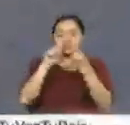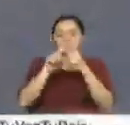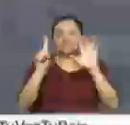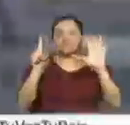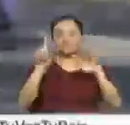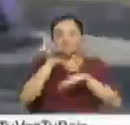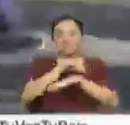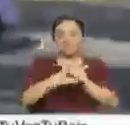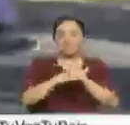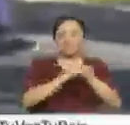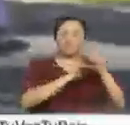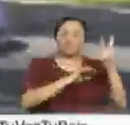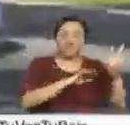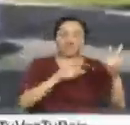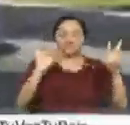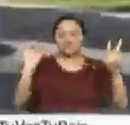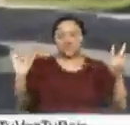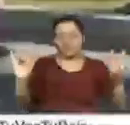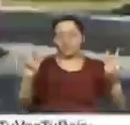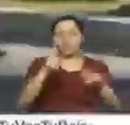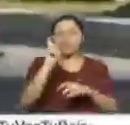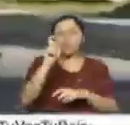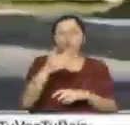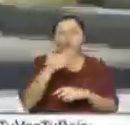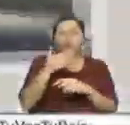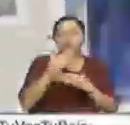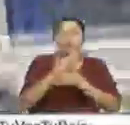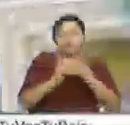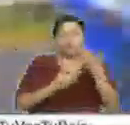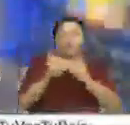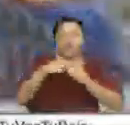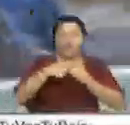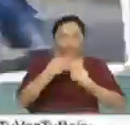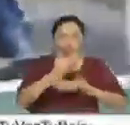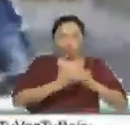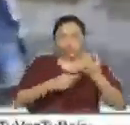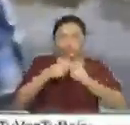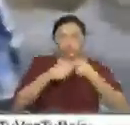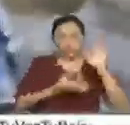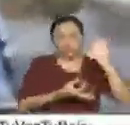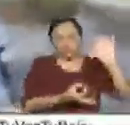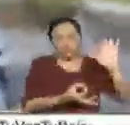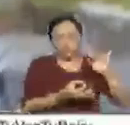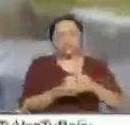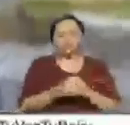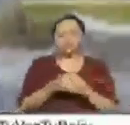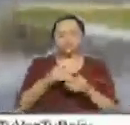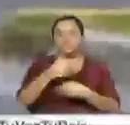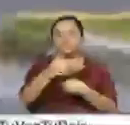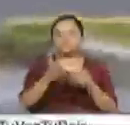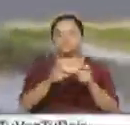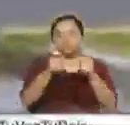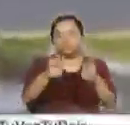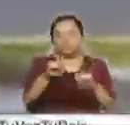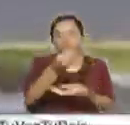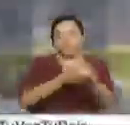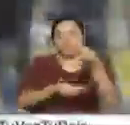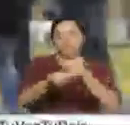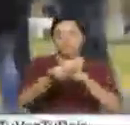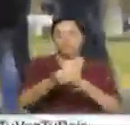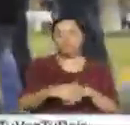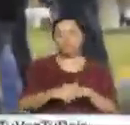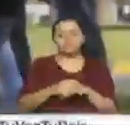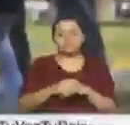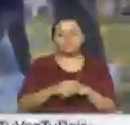respectivamente. Los atletas deberán presentar su registro de inscripción para la entrega de los kits. Carolina Díaz, Noticiero Ciudadano.